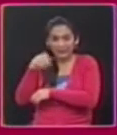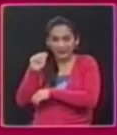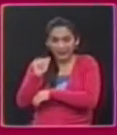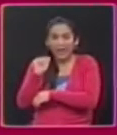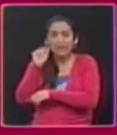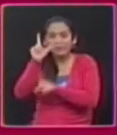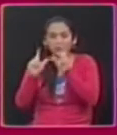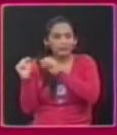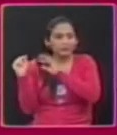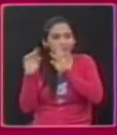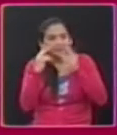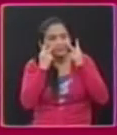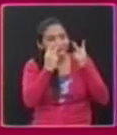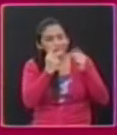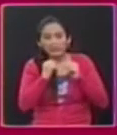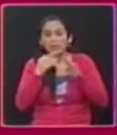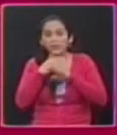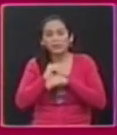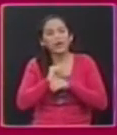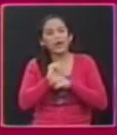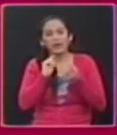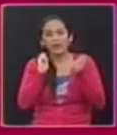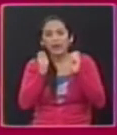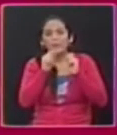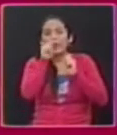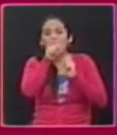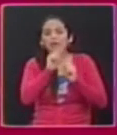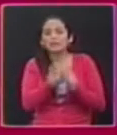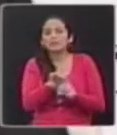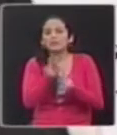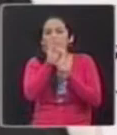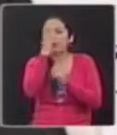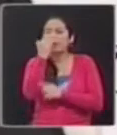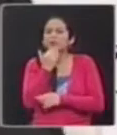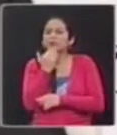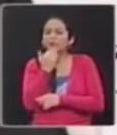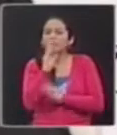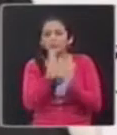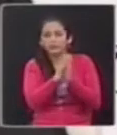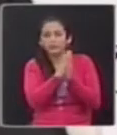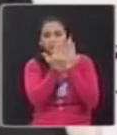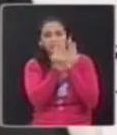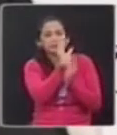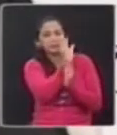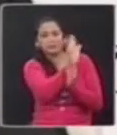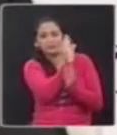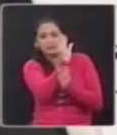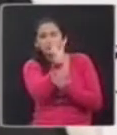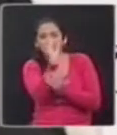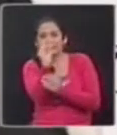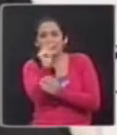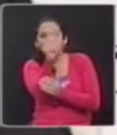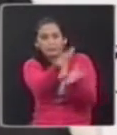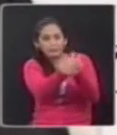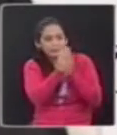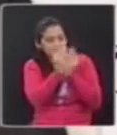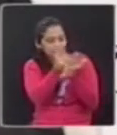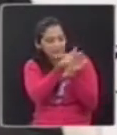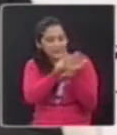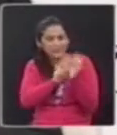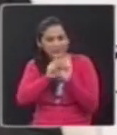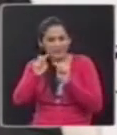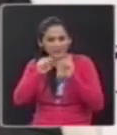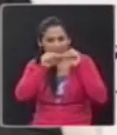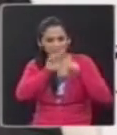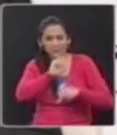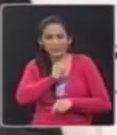ser la biblioteca del Colegio de Arquitectos. Esto nos da la idea de cómo ya los